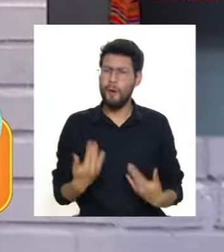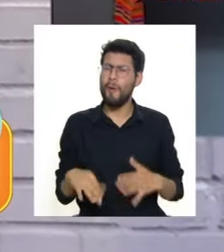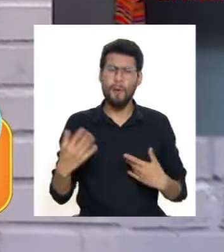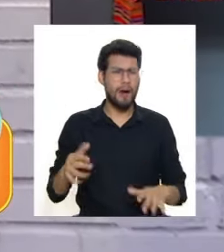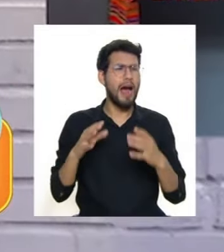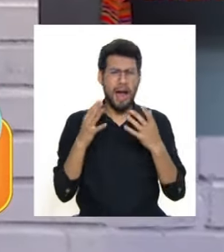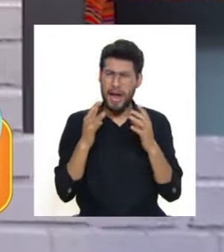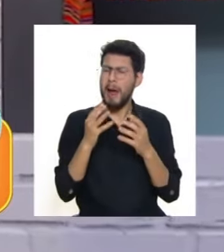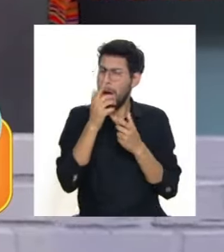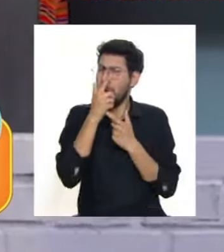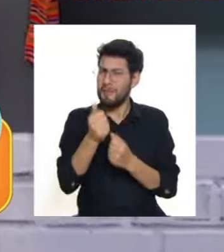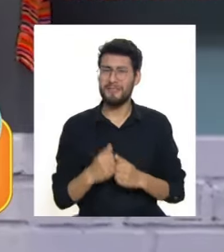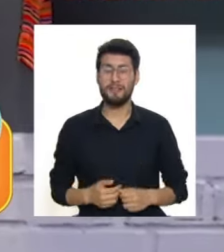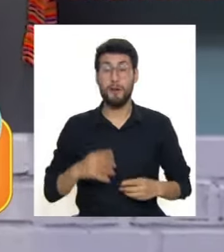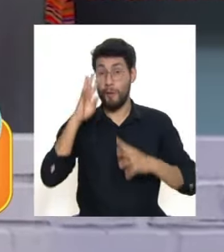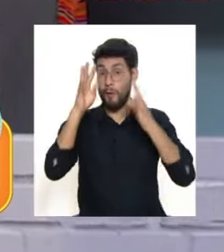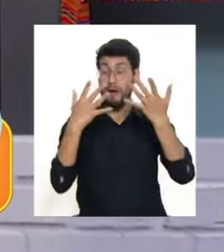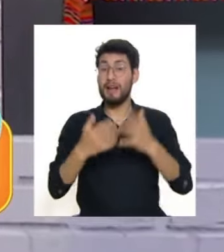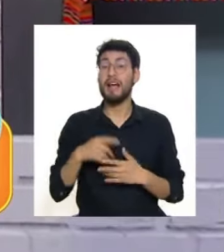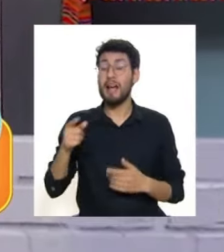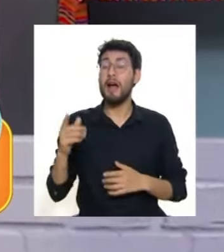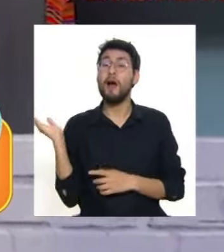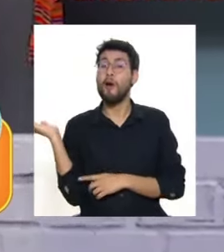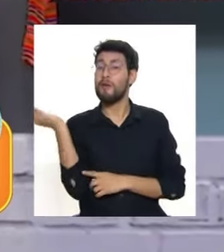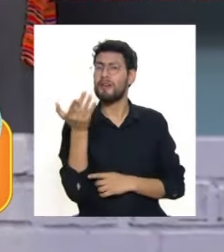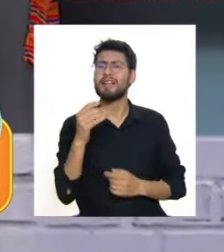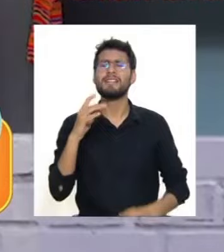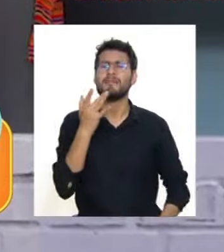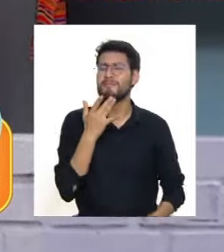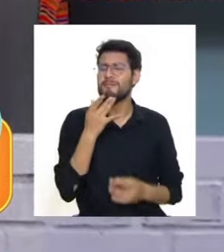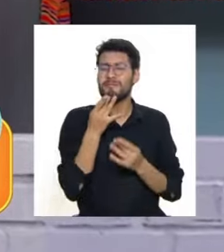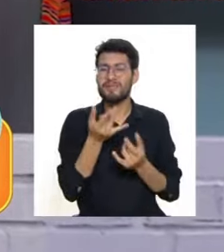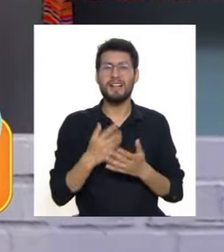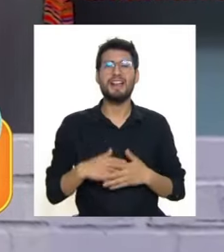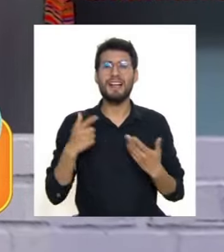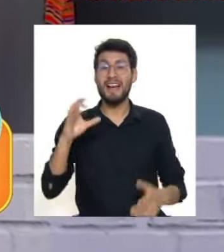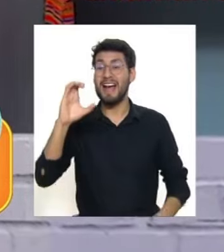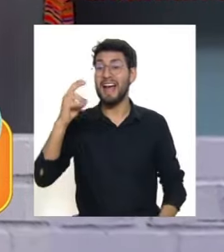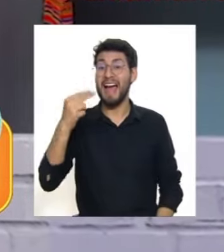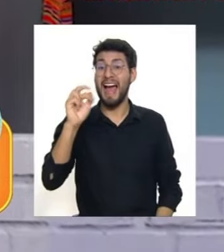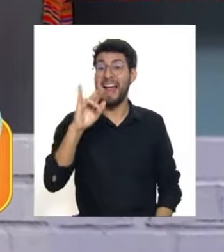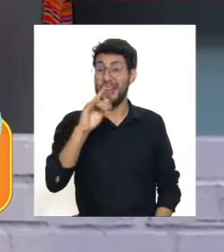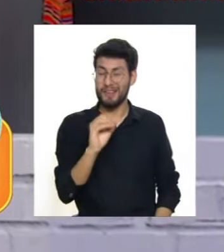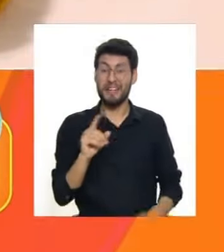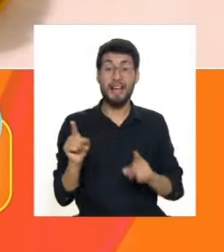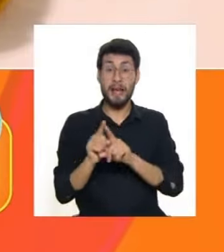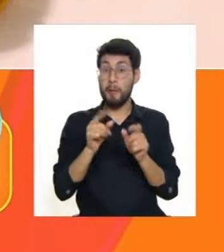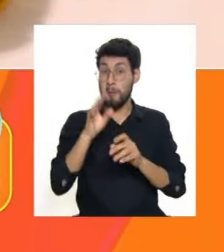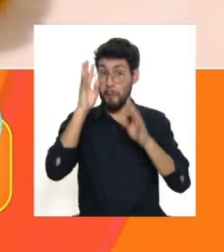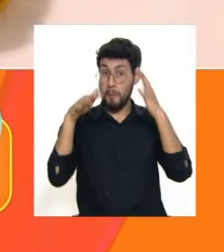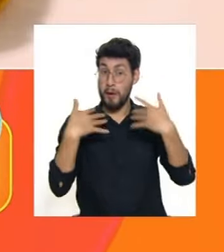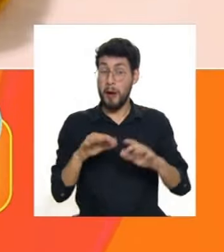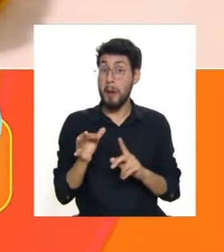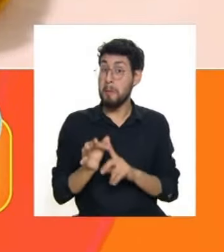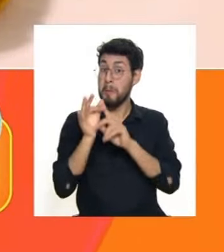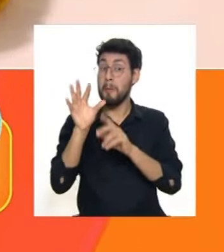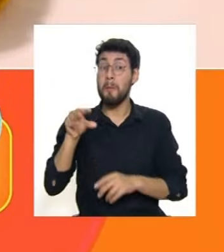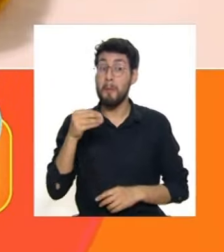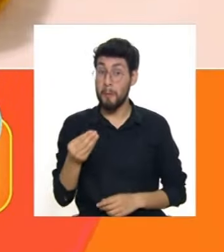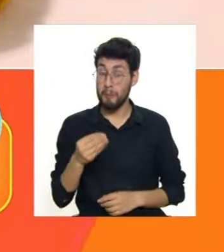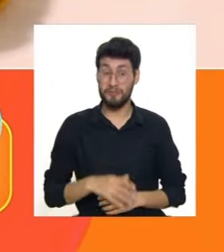muy interesante. Un emprendimiento de catering que se llama Sazón de Charito. Y además un emprendimiento muy especial